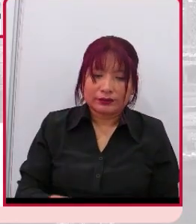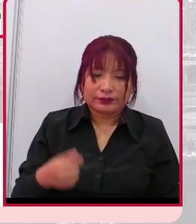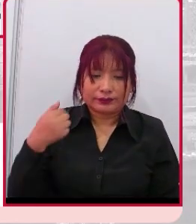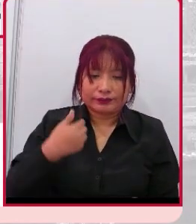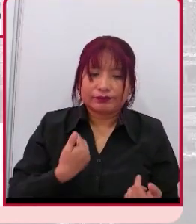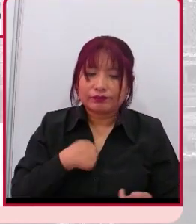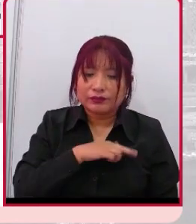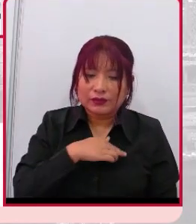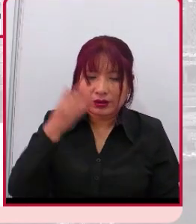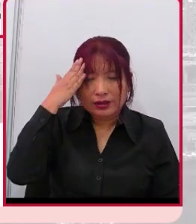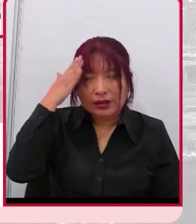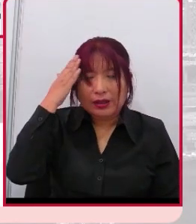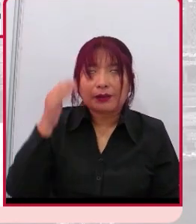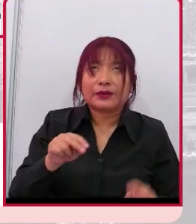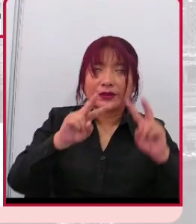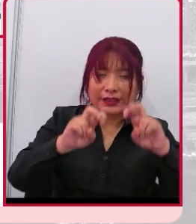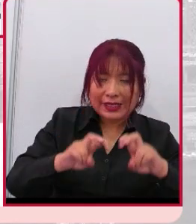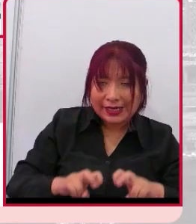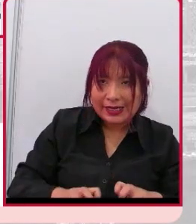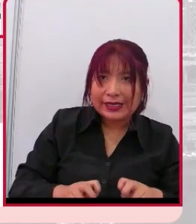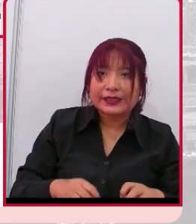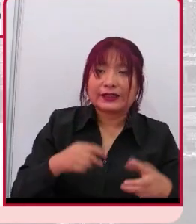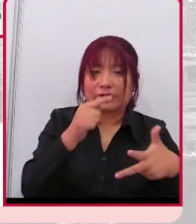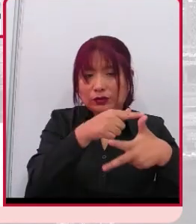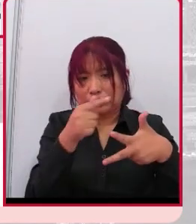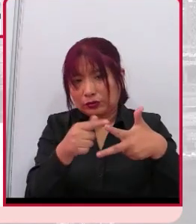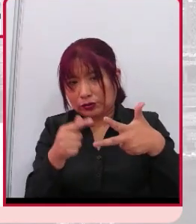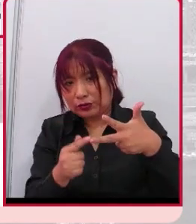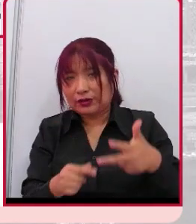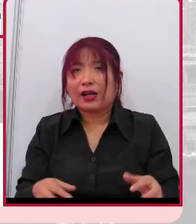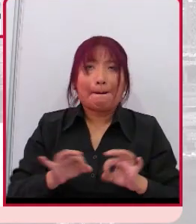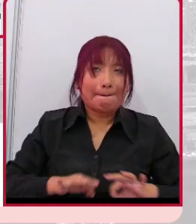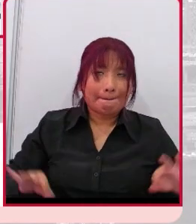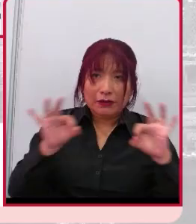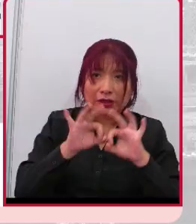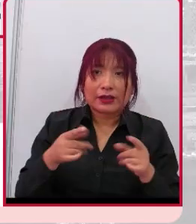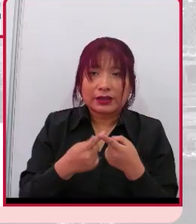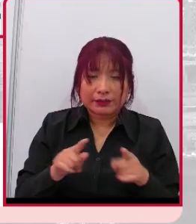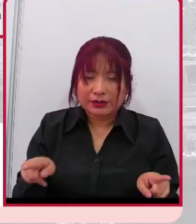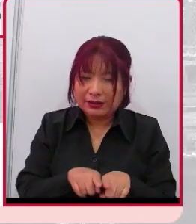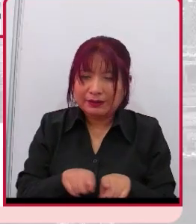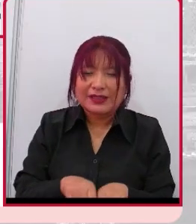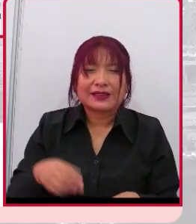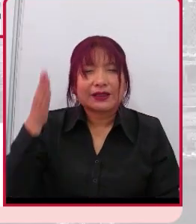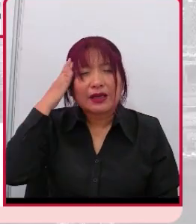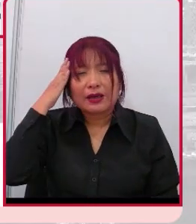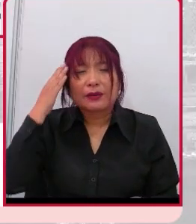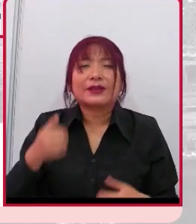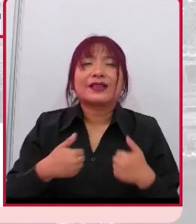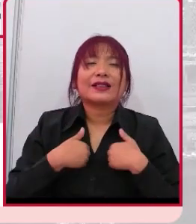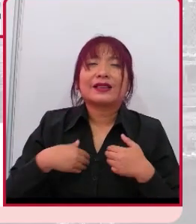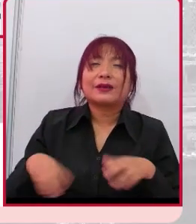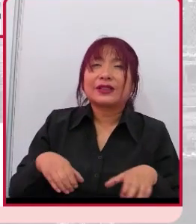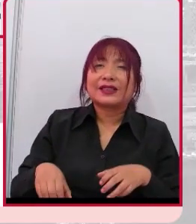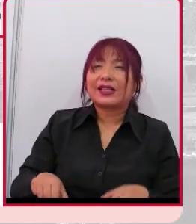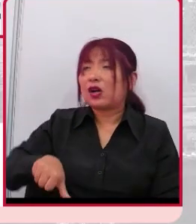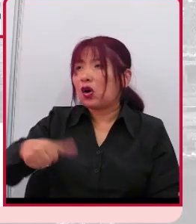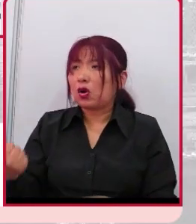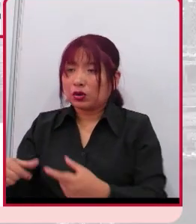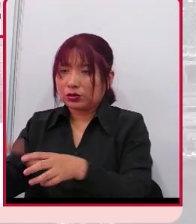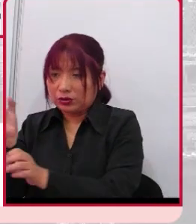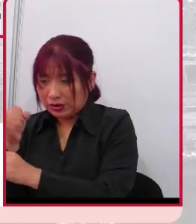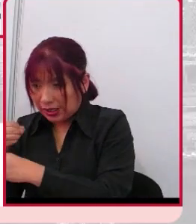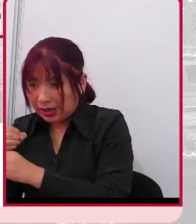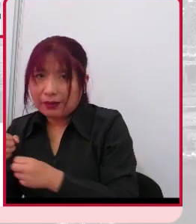es muy valioso, pero también sabemos que no lo tenemos que hacerlo en laboratorios externos. Recuerden que esta es una